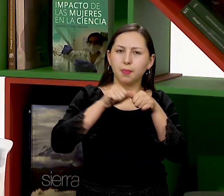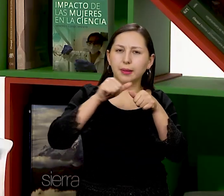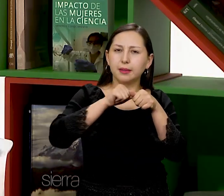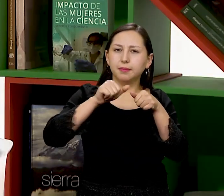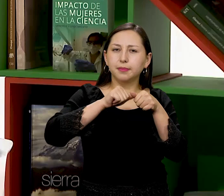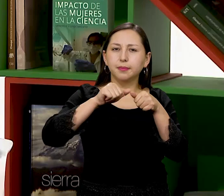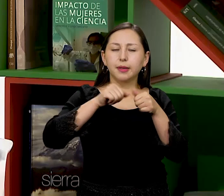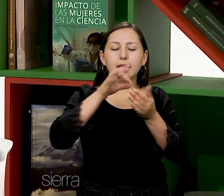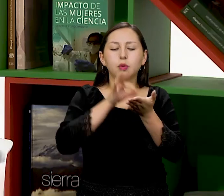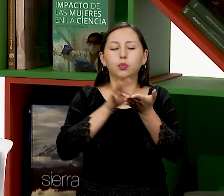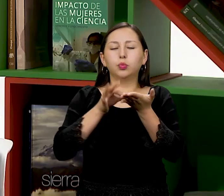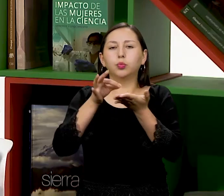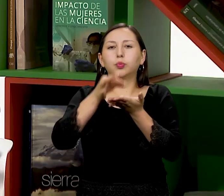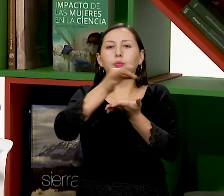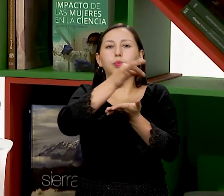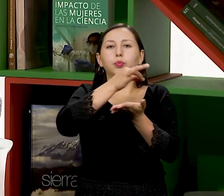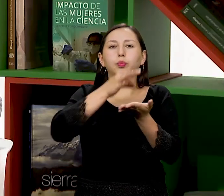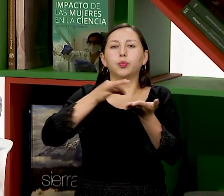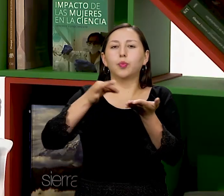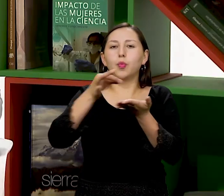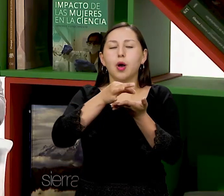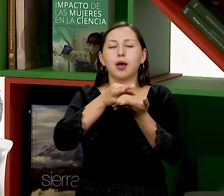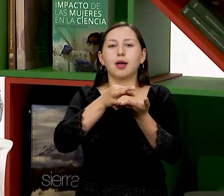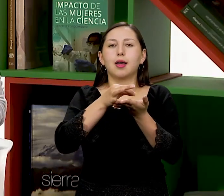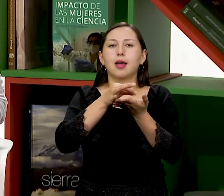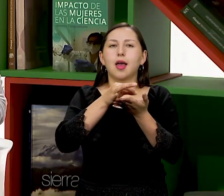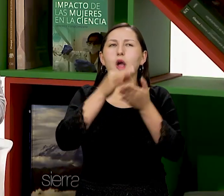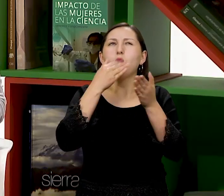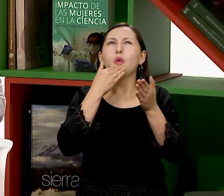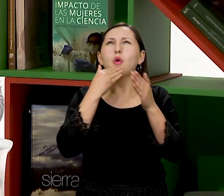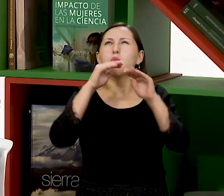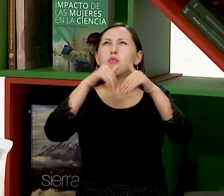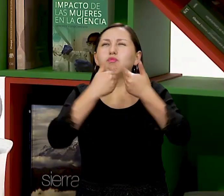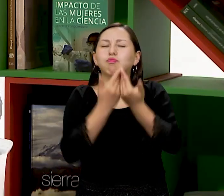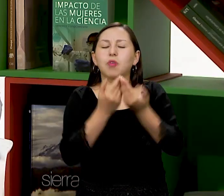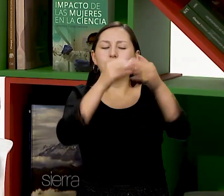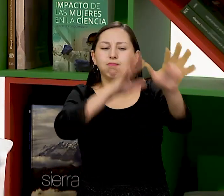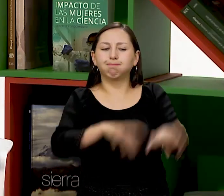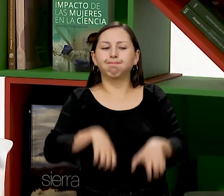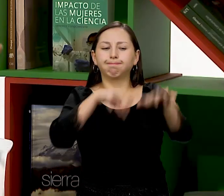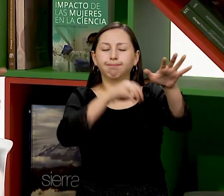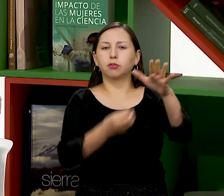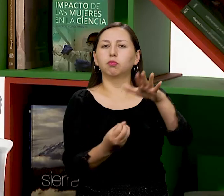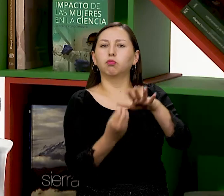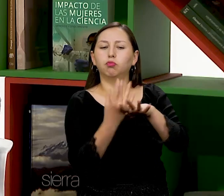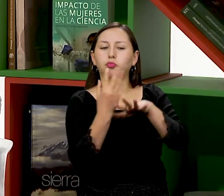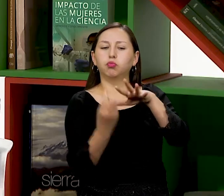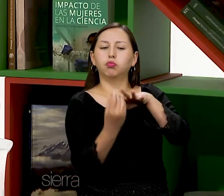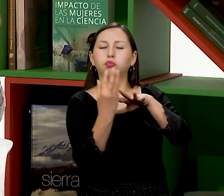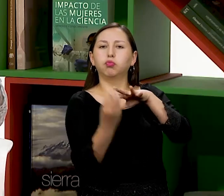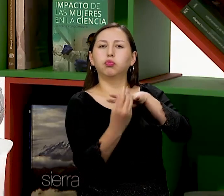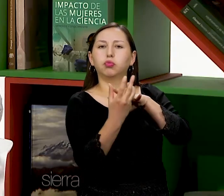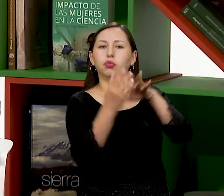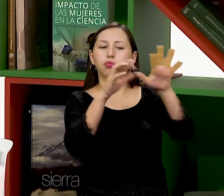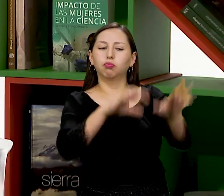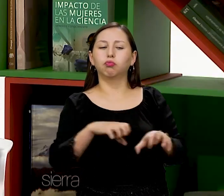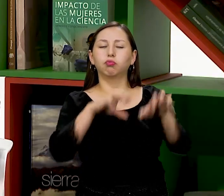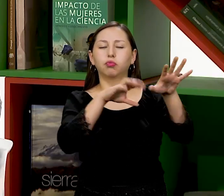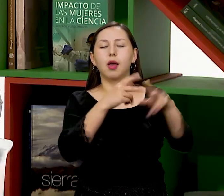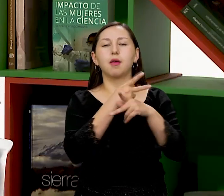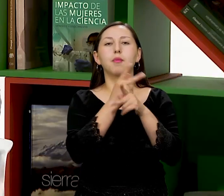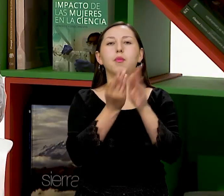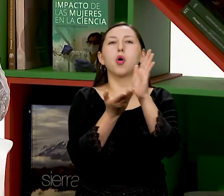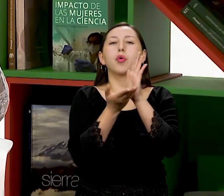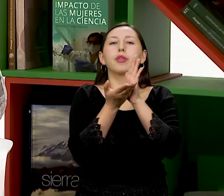Frejo, mayor producción a menor costo. Quizás para quienes no estamos metidos en